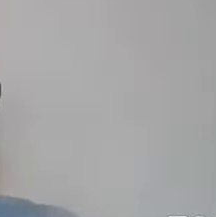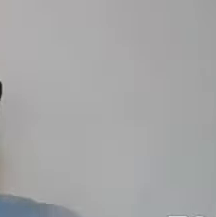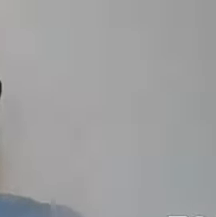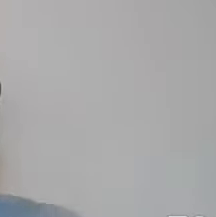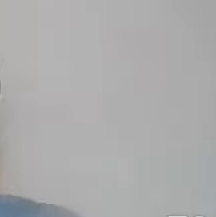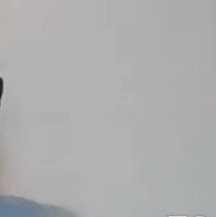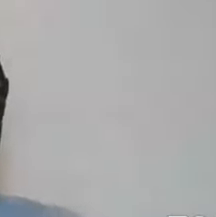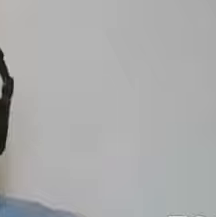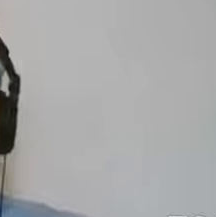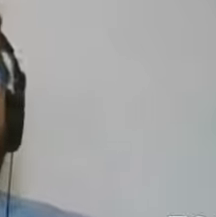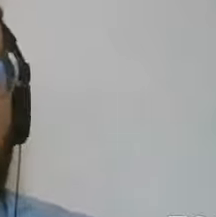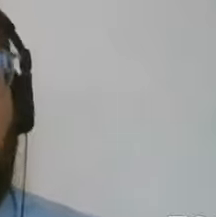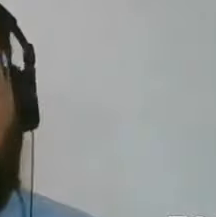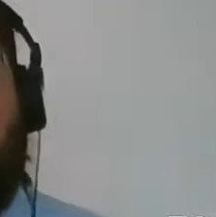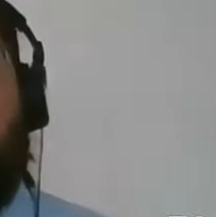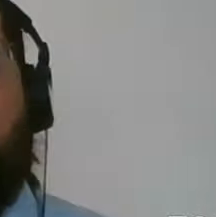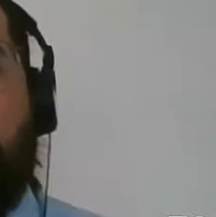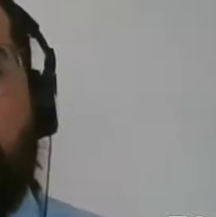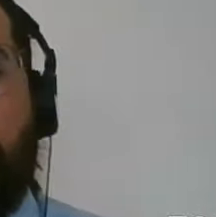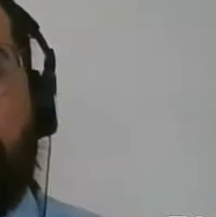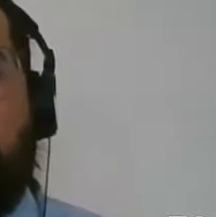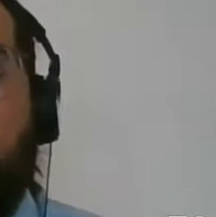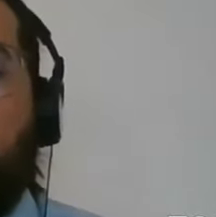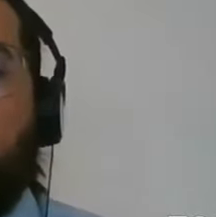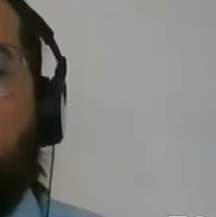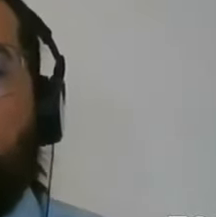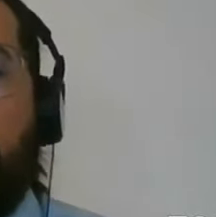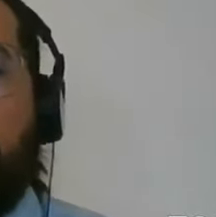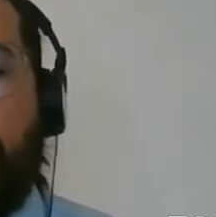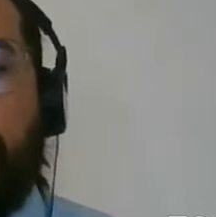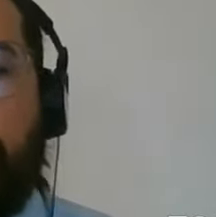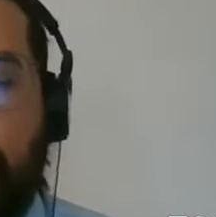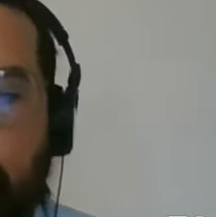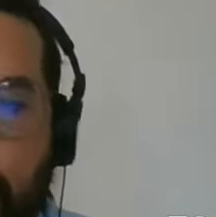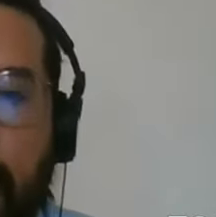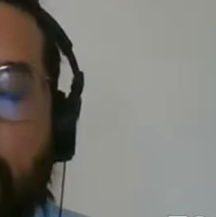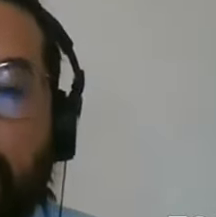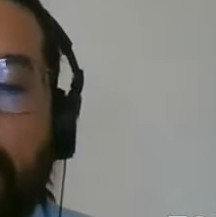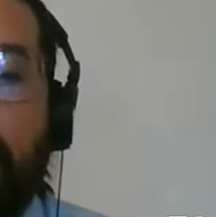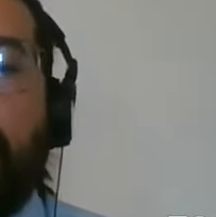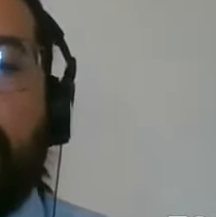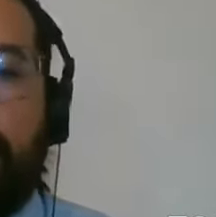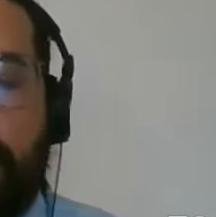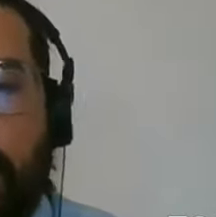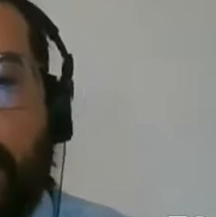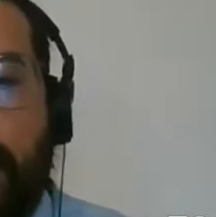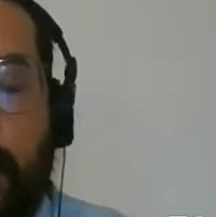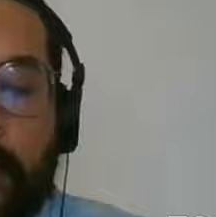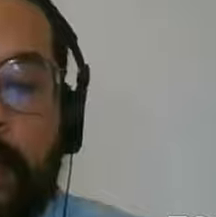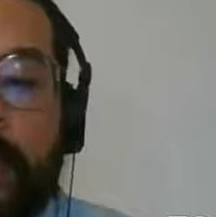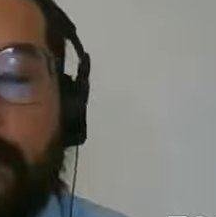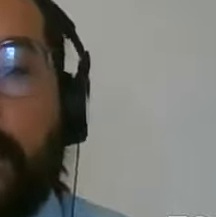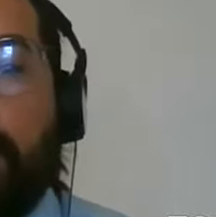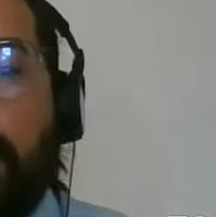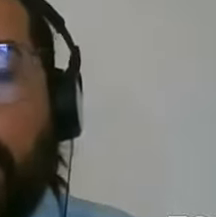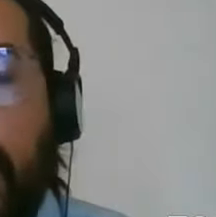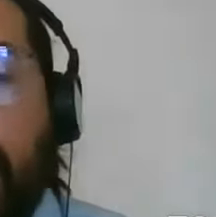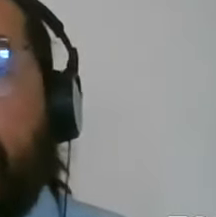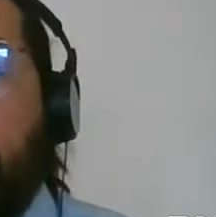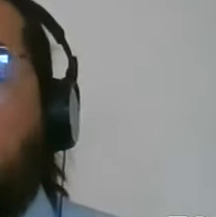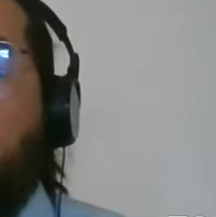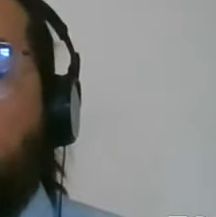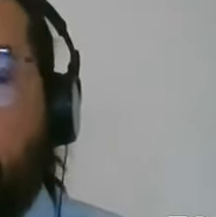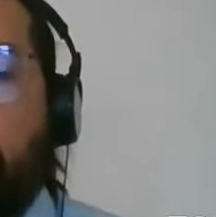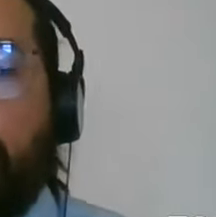nos permiten hablar o estudiar un poco más de la doctrina sobre el derecho antidiscriminatorio